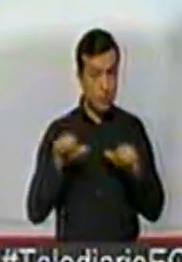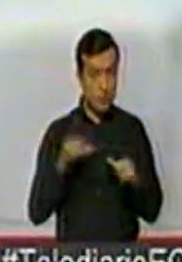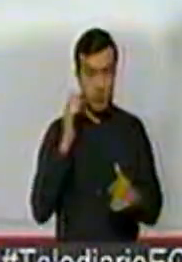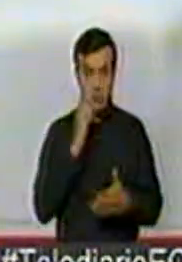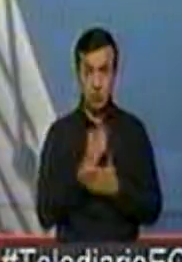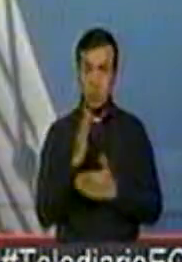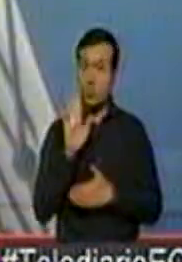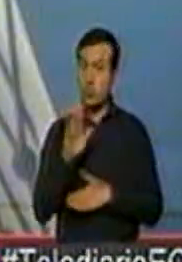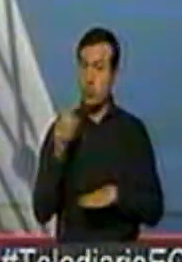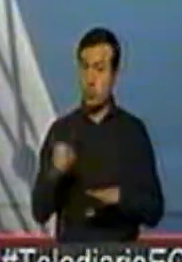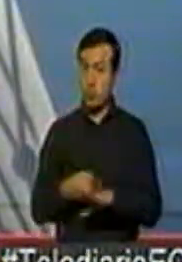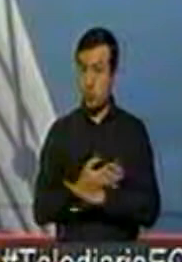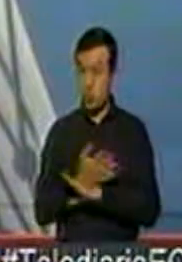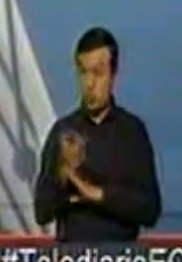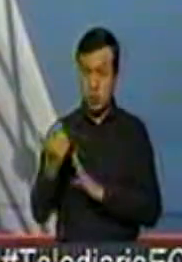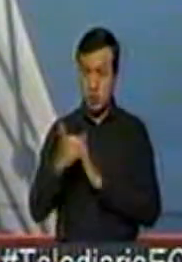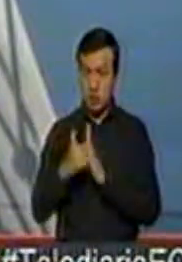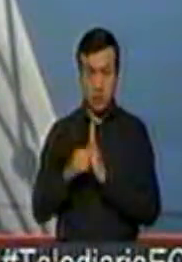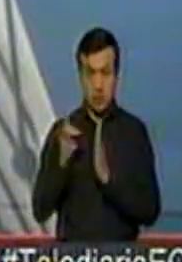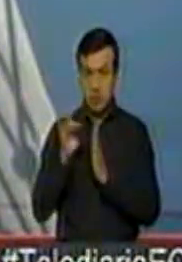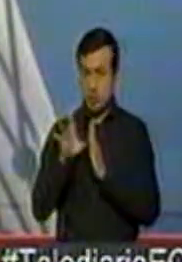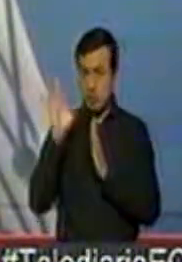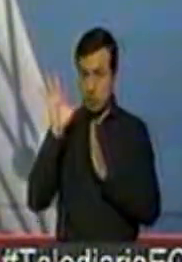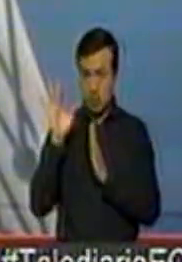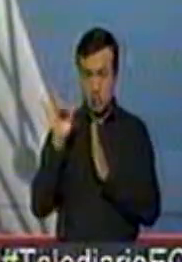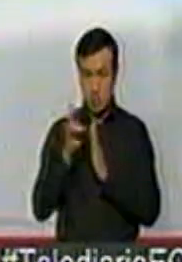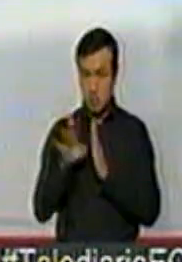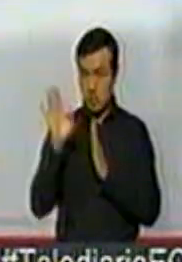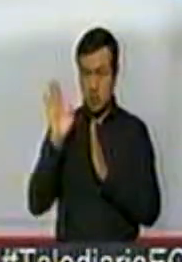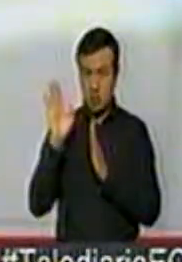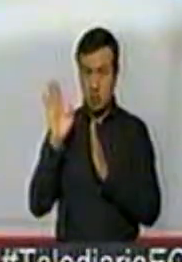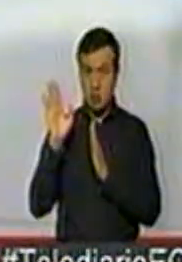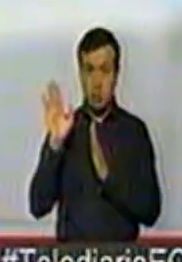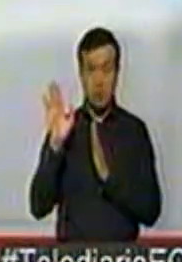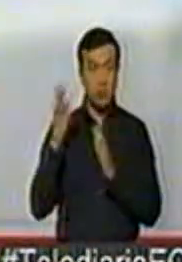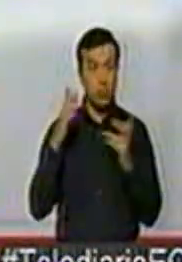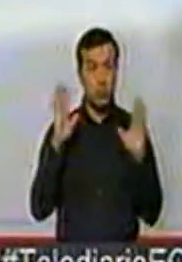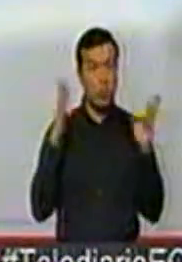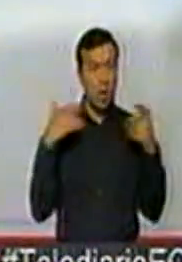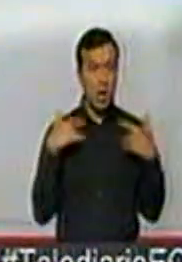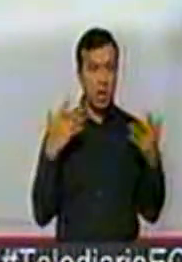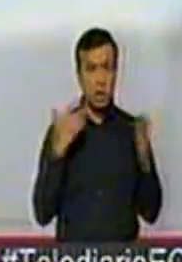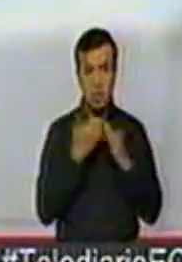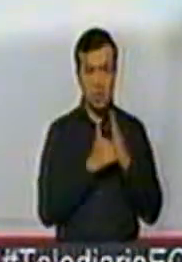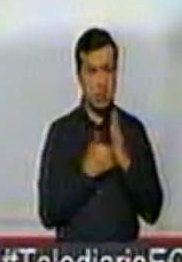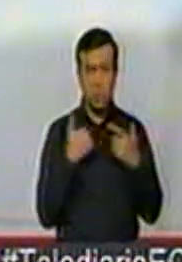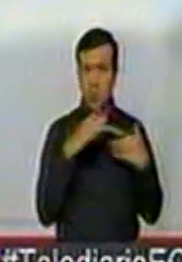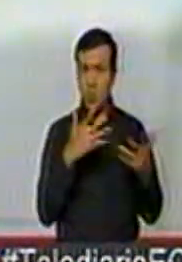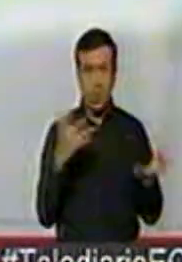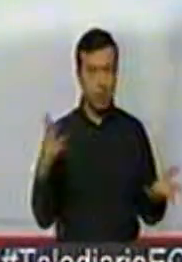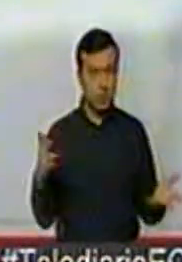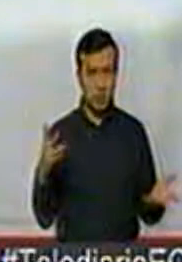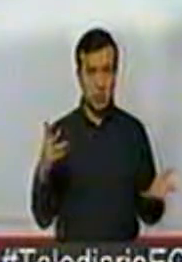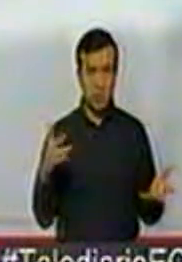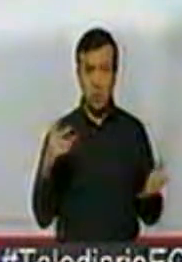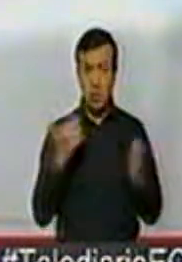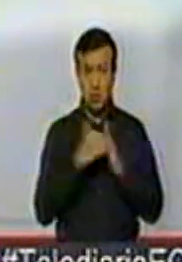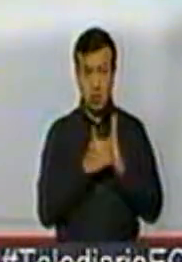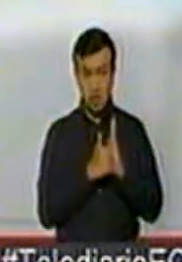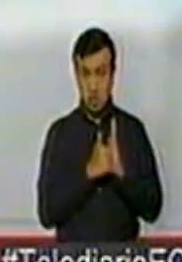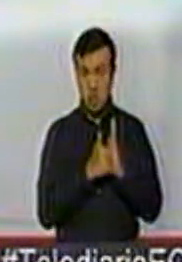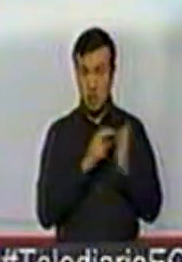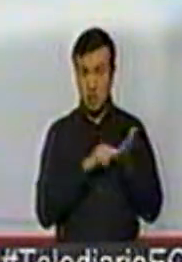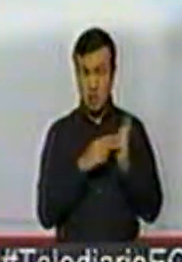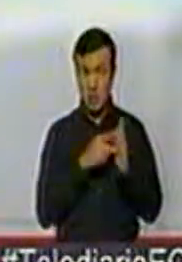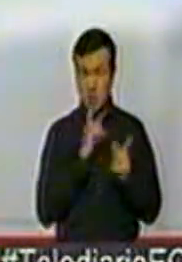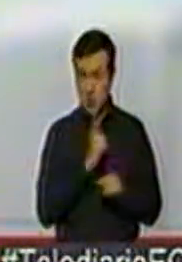pero sugiere se les da eliminar incentivos. Esta figura, eliminar sí, por completo esta figura de la minería porque artesanal. Porque no ha existido minería artesanal. En realidad de artesanales no